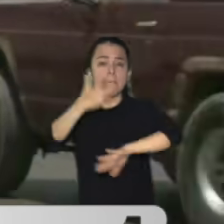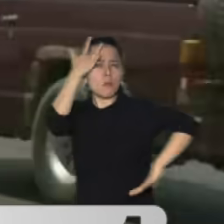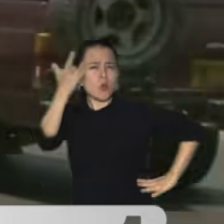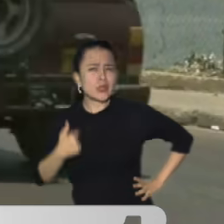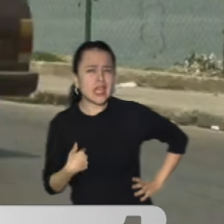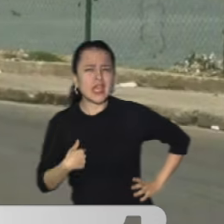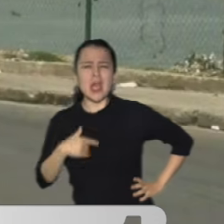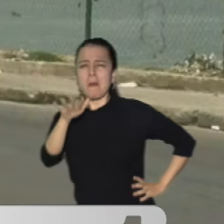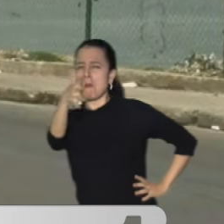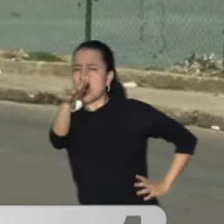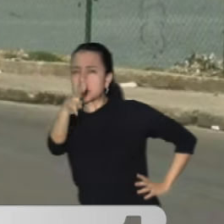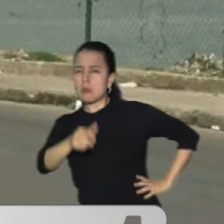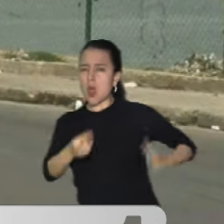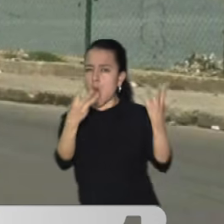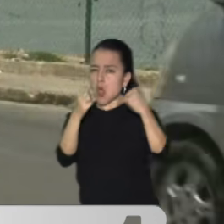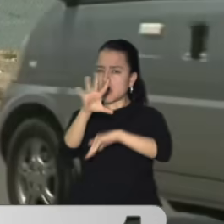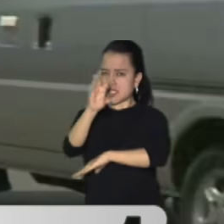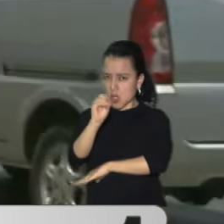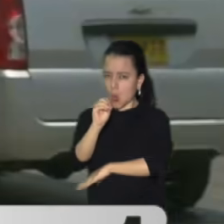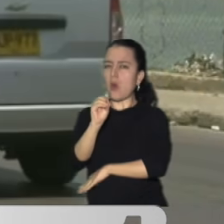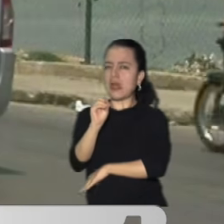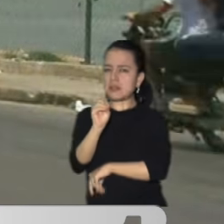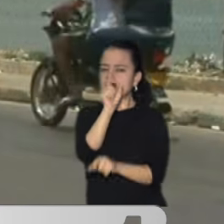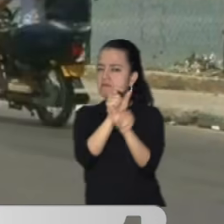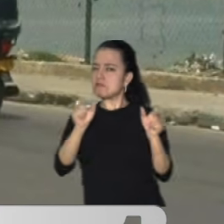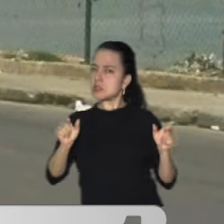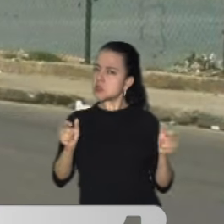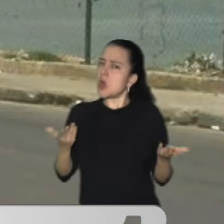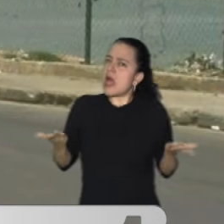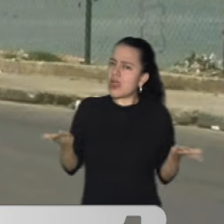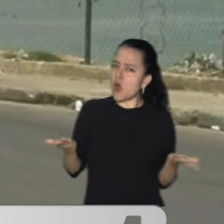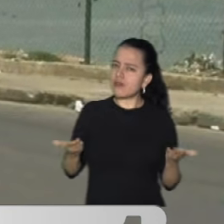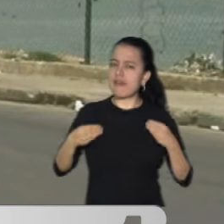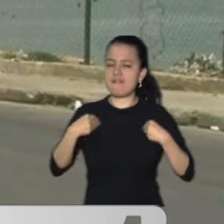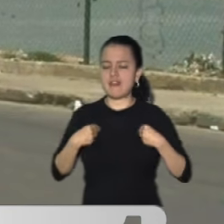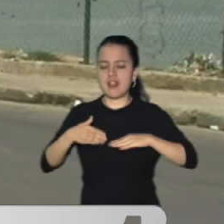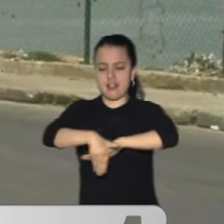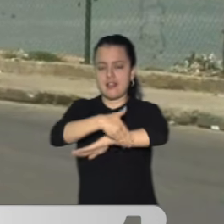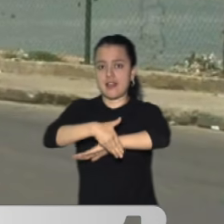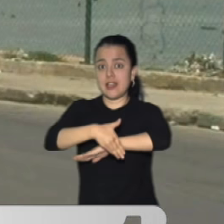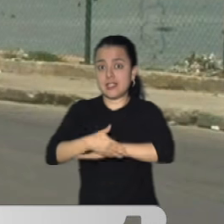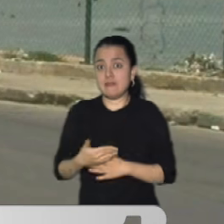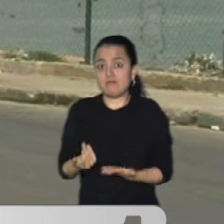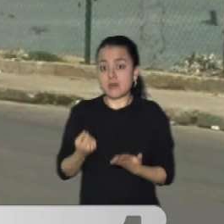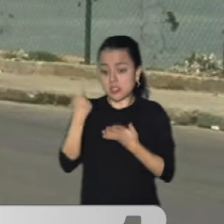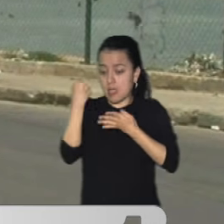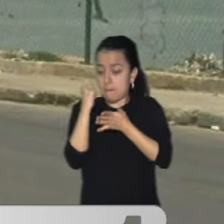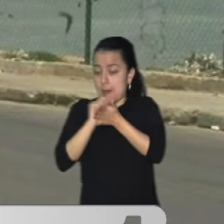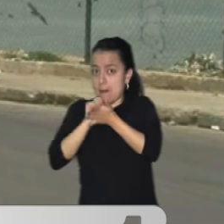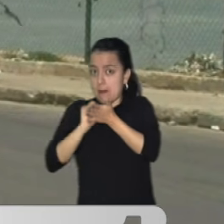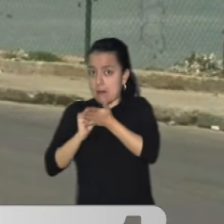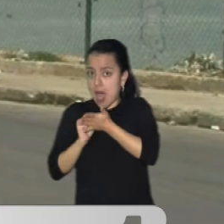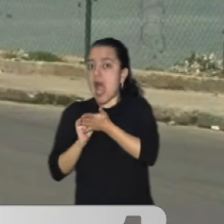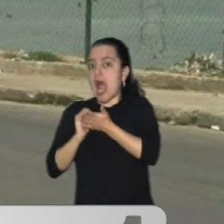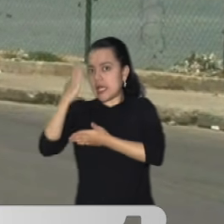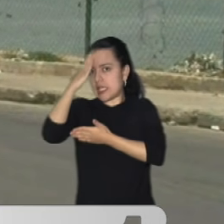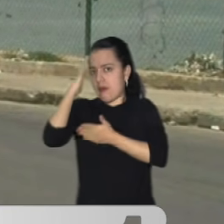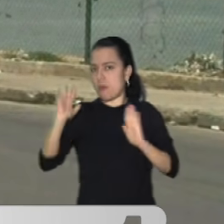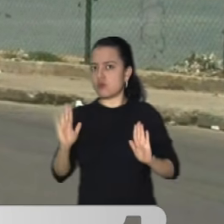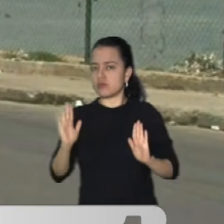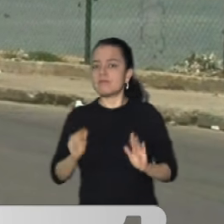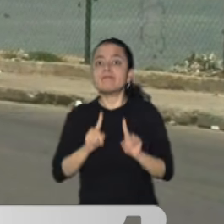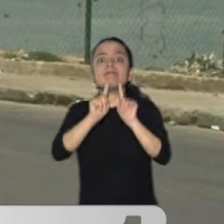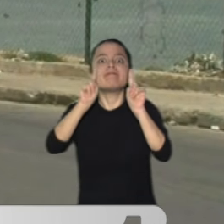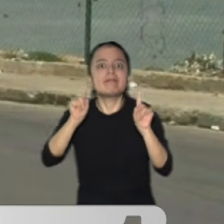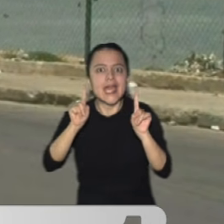aproximadamente son 850 habitantes en situación de calle los que existen en este momento en Cartagena. Ahora, hay que tener en cuenta